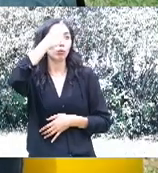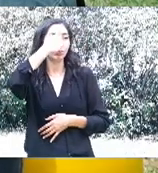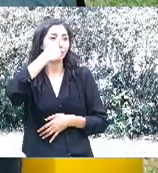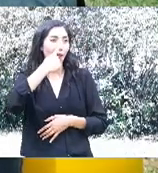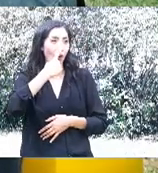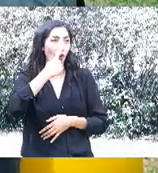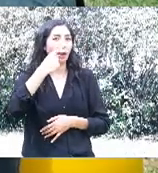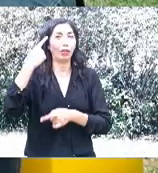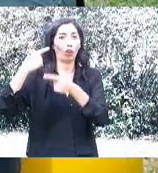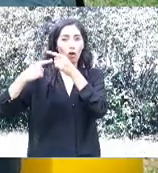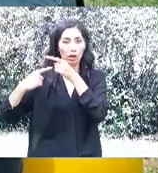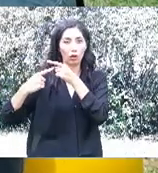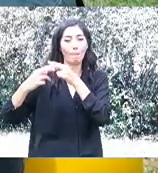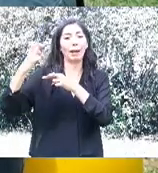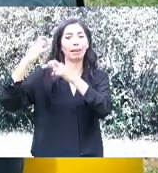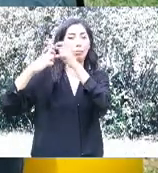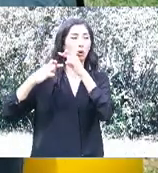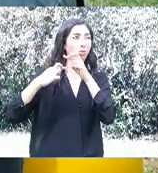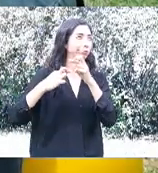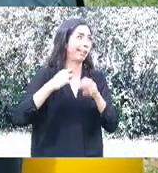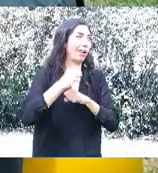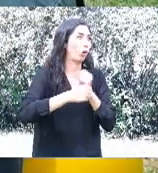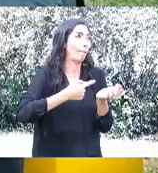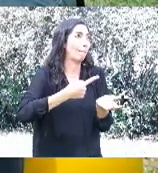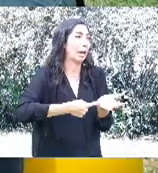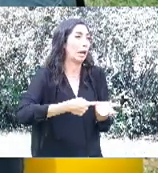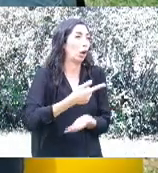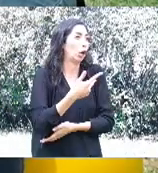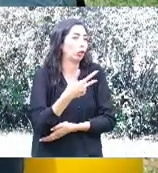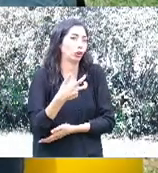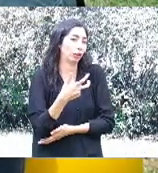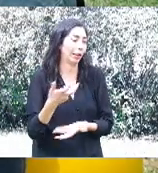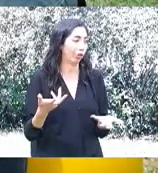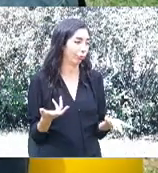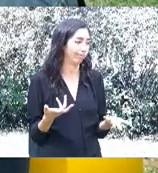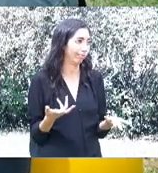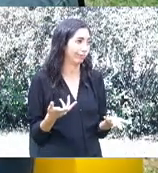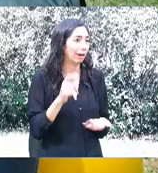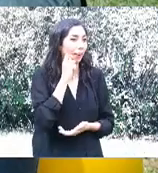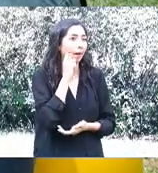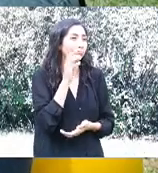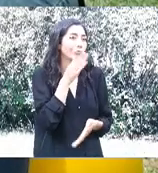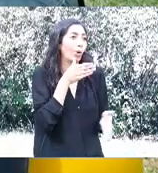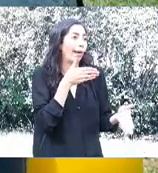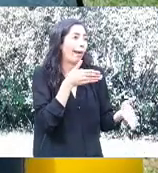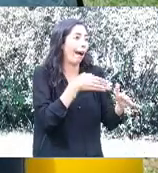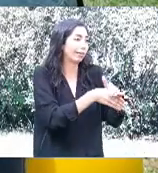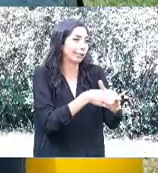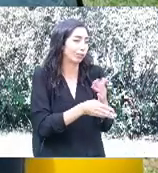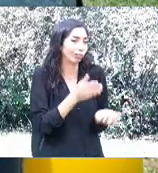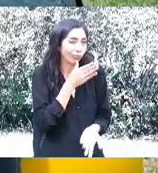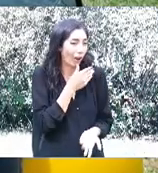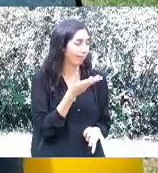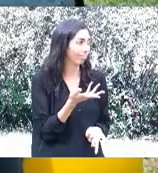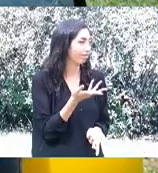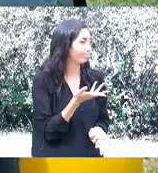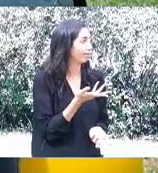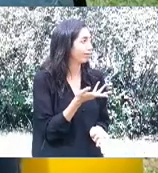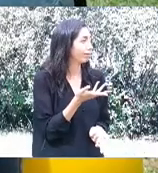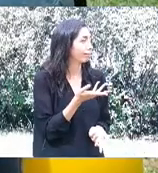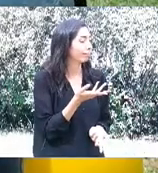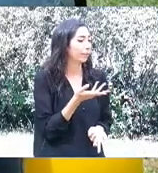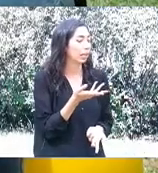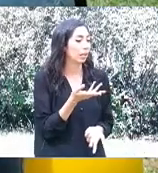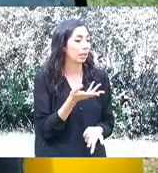histórico patrimonio del 1800 entonces pensemos de que no hay accesibilidad como lo que hablábamos anteriormente